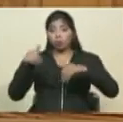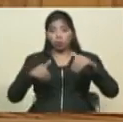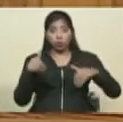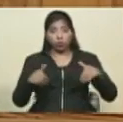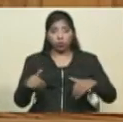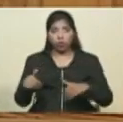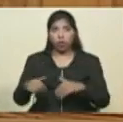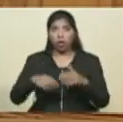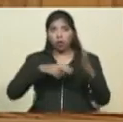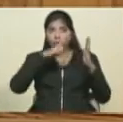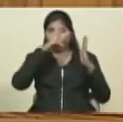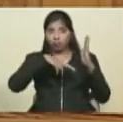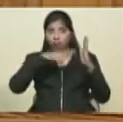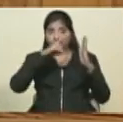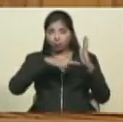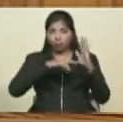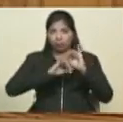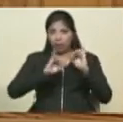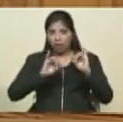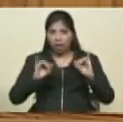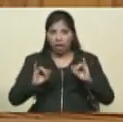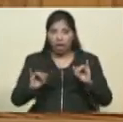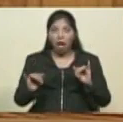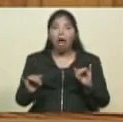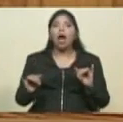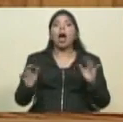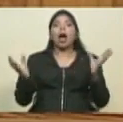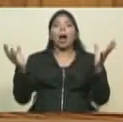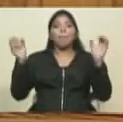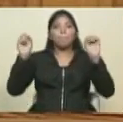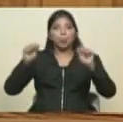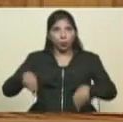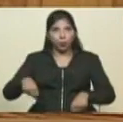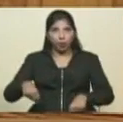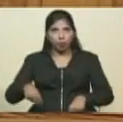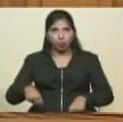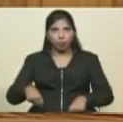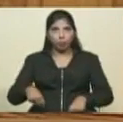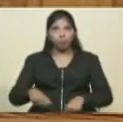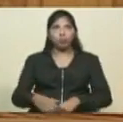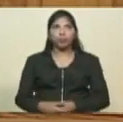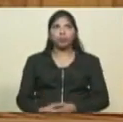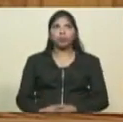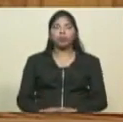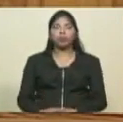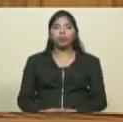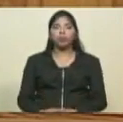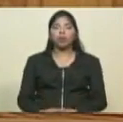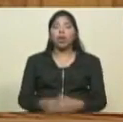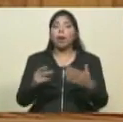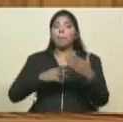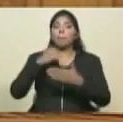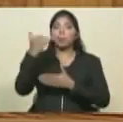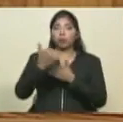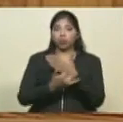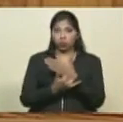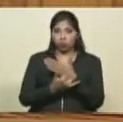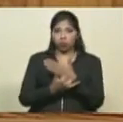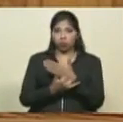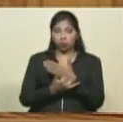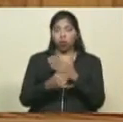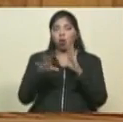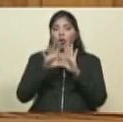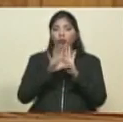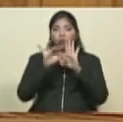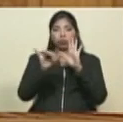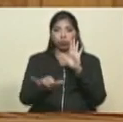secretario, resultó aprobada por unanimidad. Punto único, proyecto de decreto